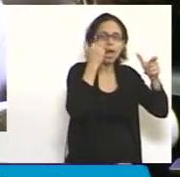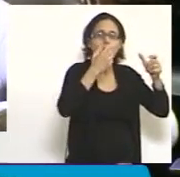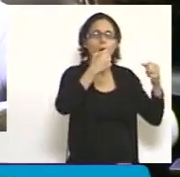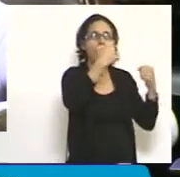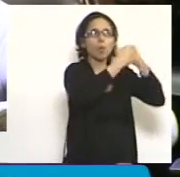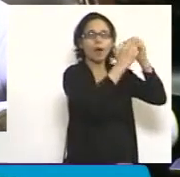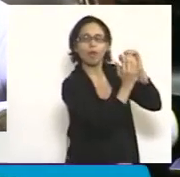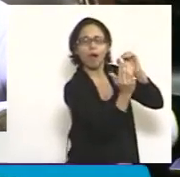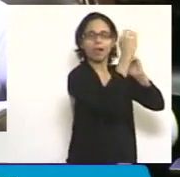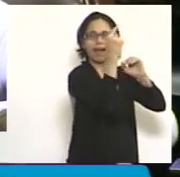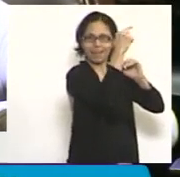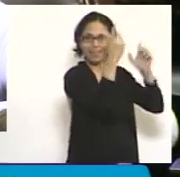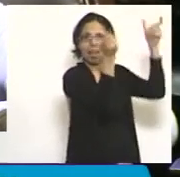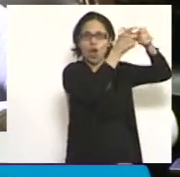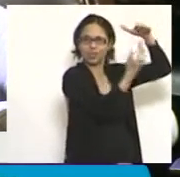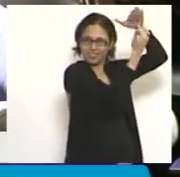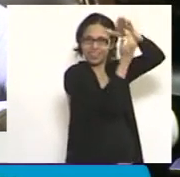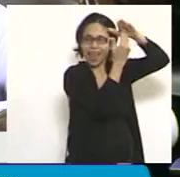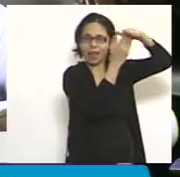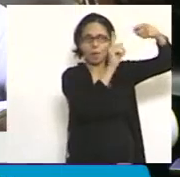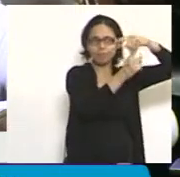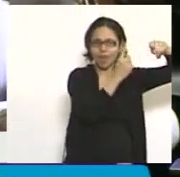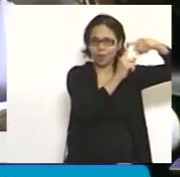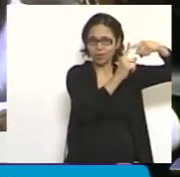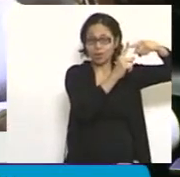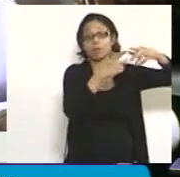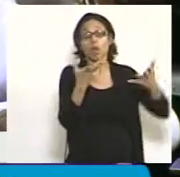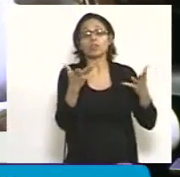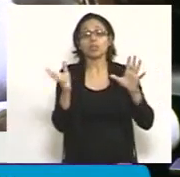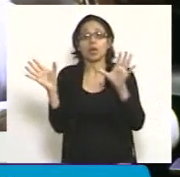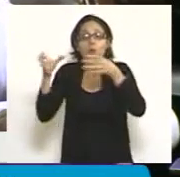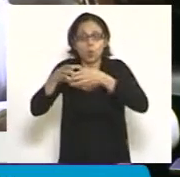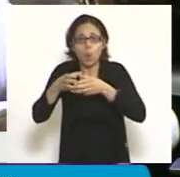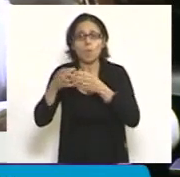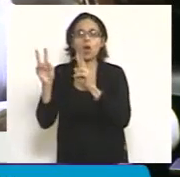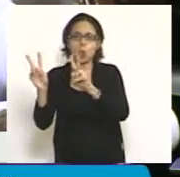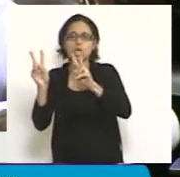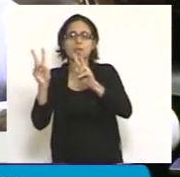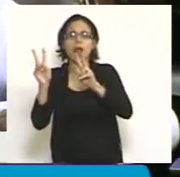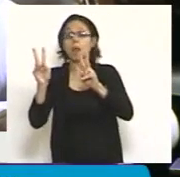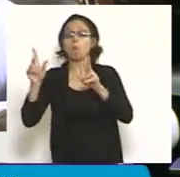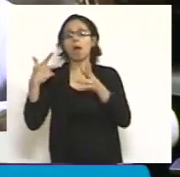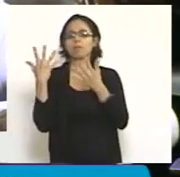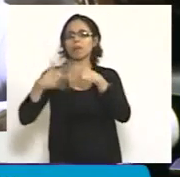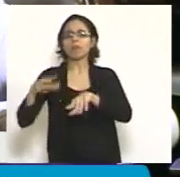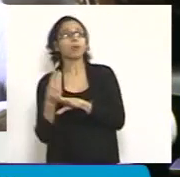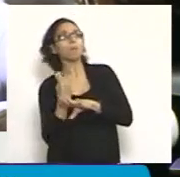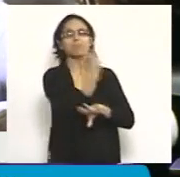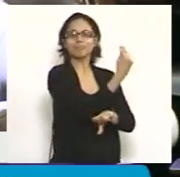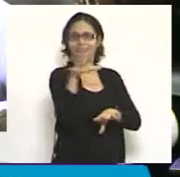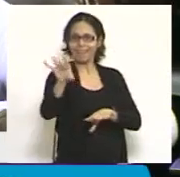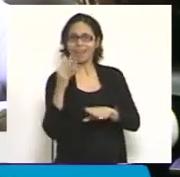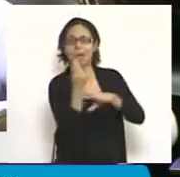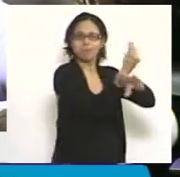Corte. Entonces, el partido judicial ponía sus subrogantes. Y ahí no tenían ningún